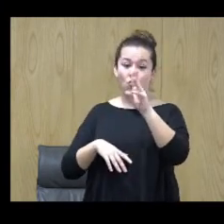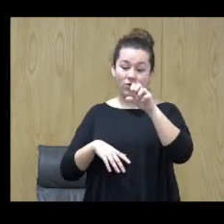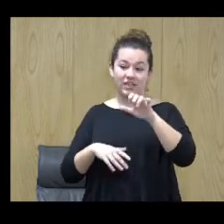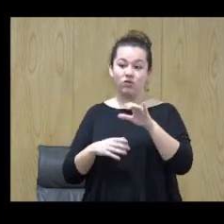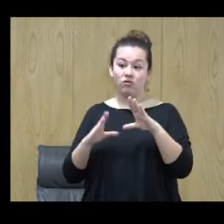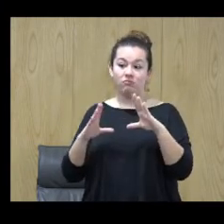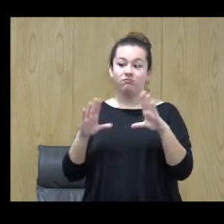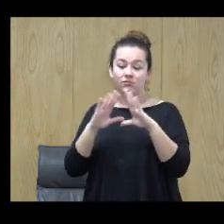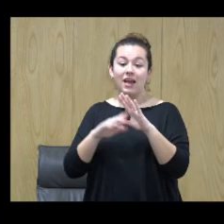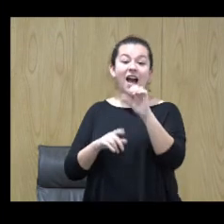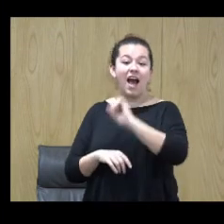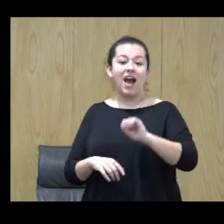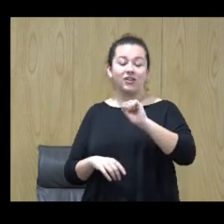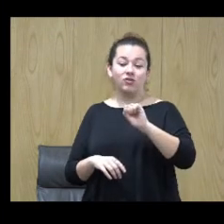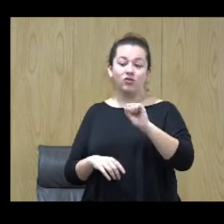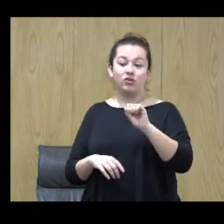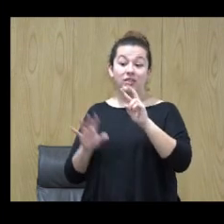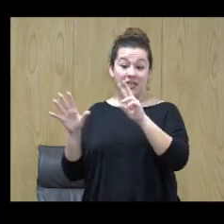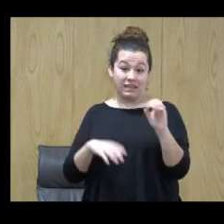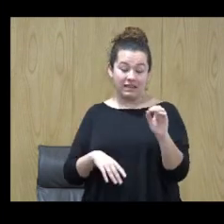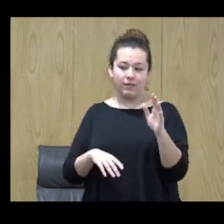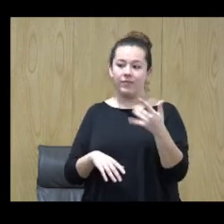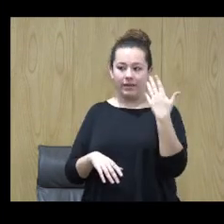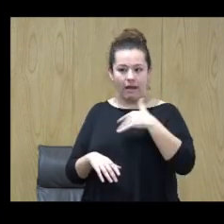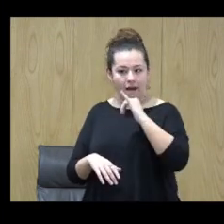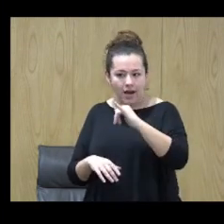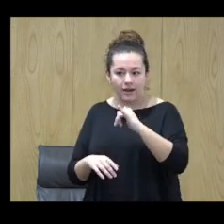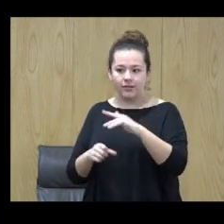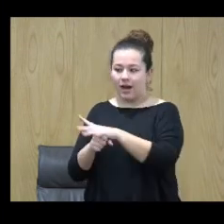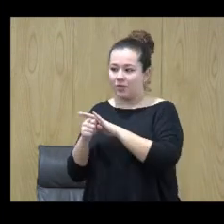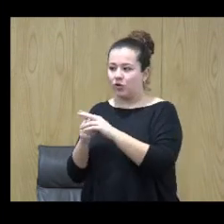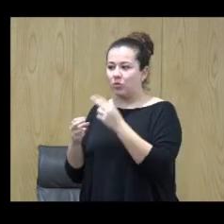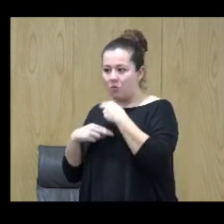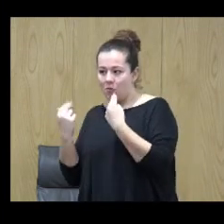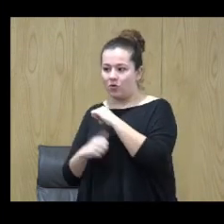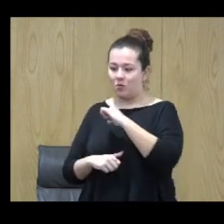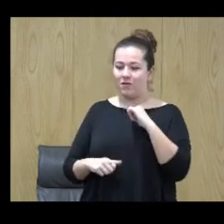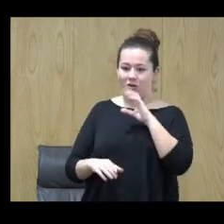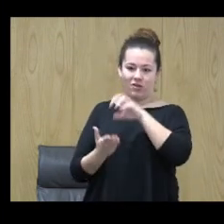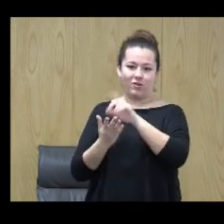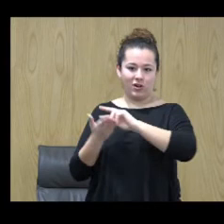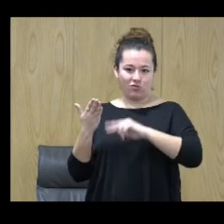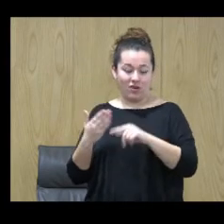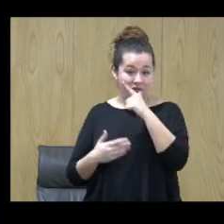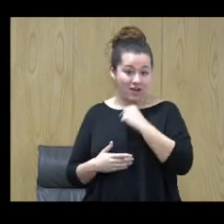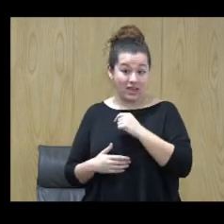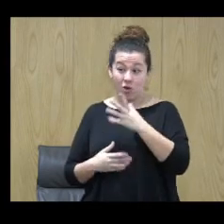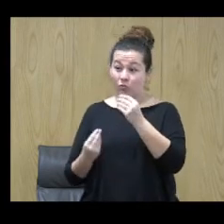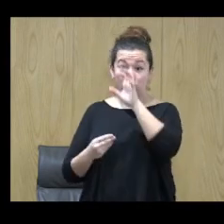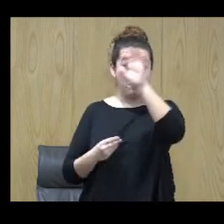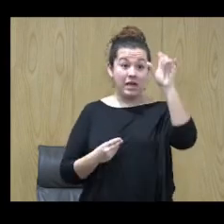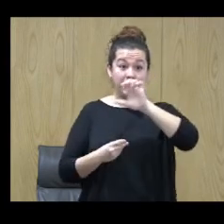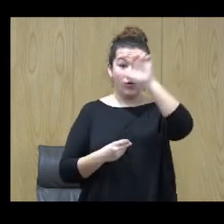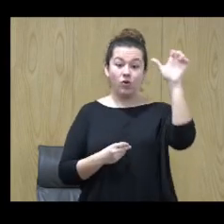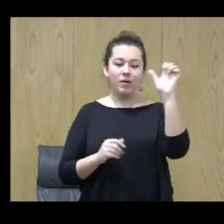70 existen en ámbitos públicos y privados centros de lectura fácil en muchos países europeos,